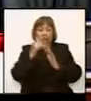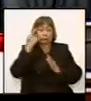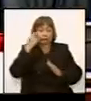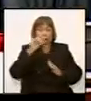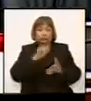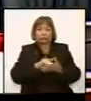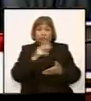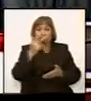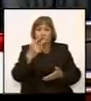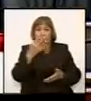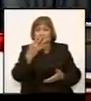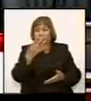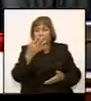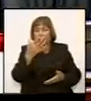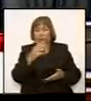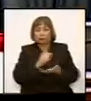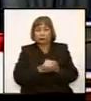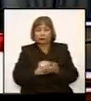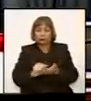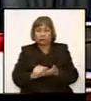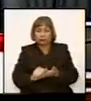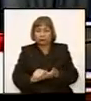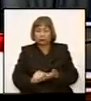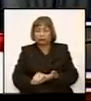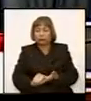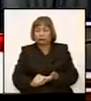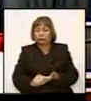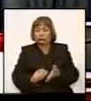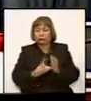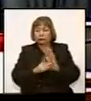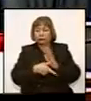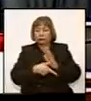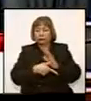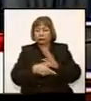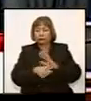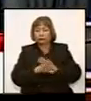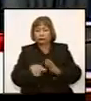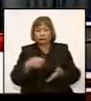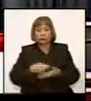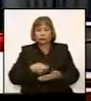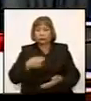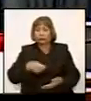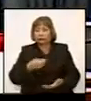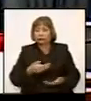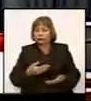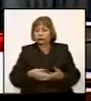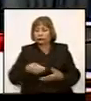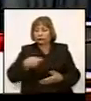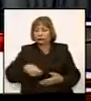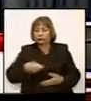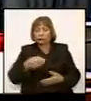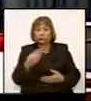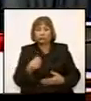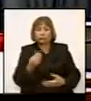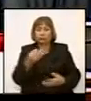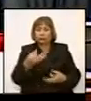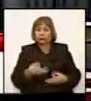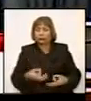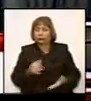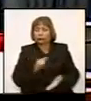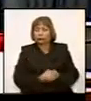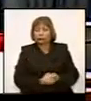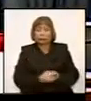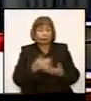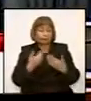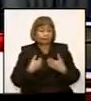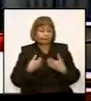los 3, 4, 5 primeros meses, señor presidente, y luego dejan de pagar. Y dejan de pagar justamente porque saben que